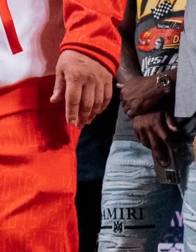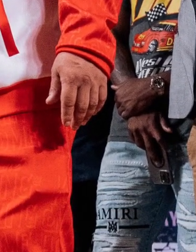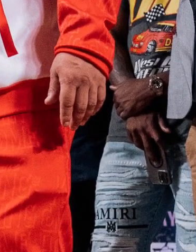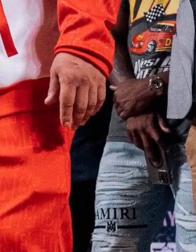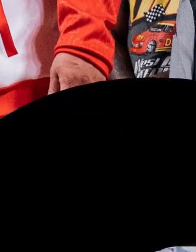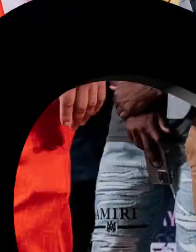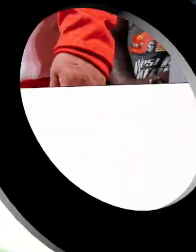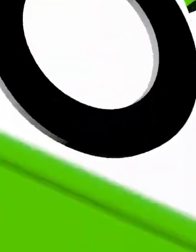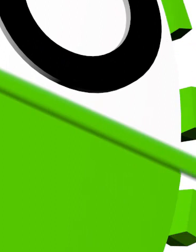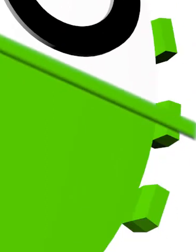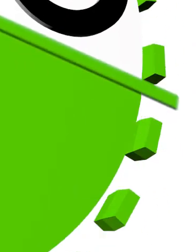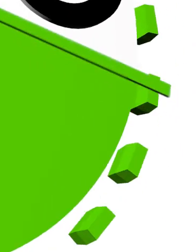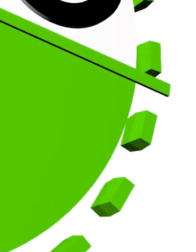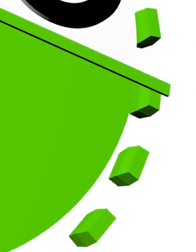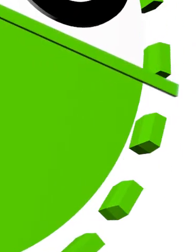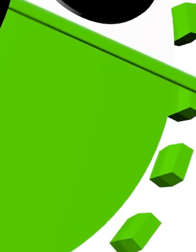división supermediana